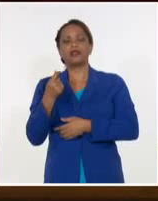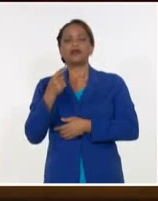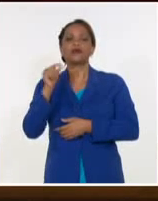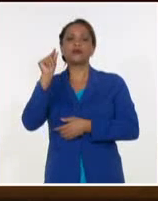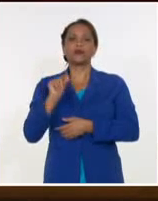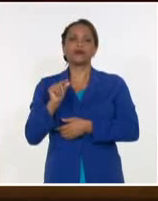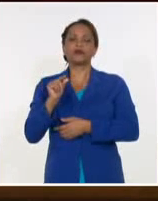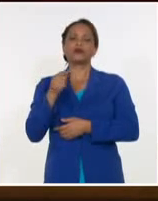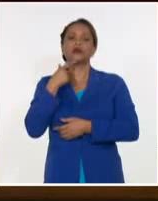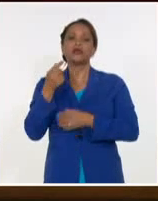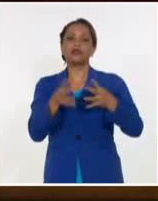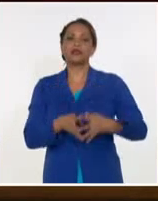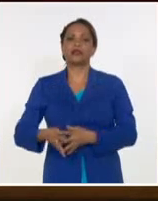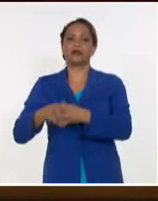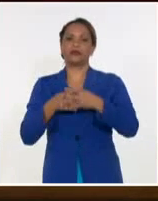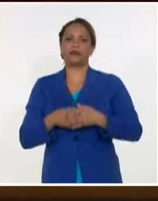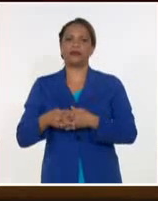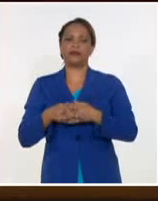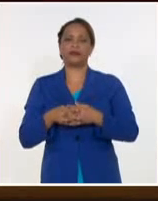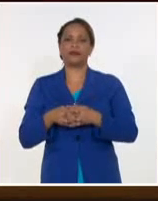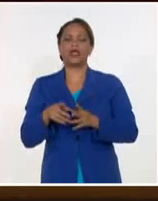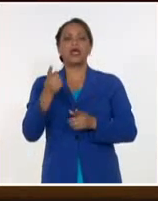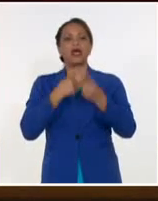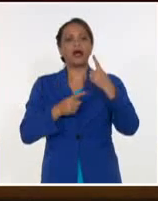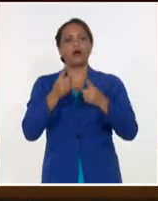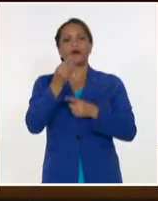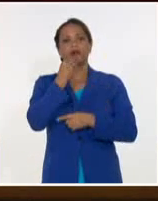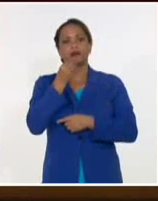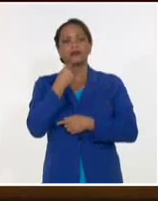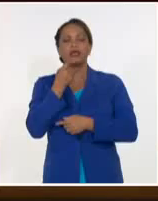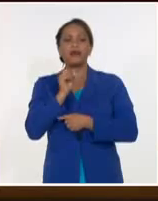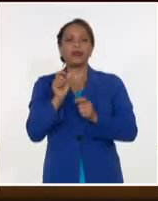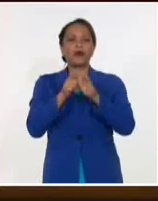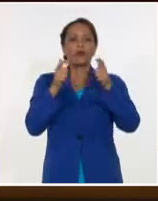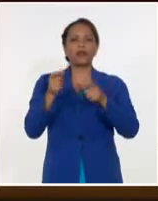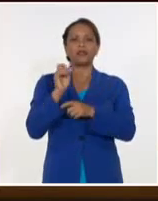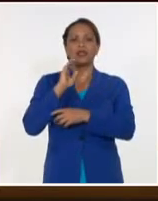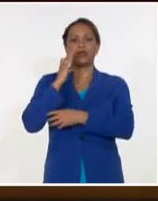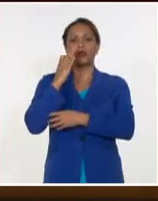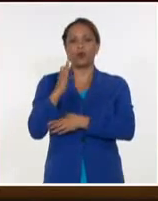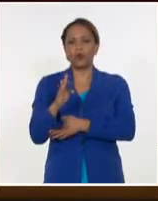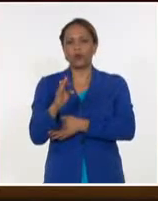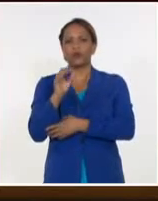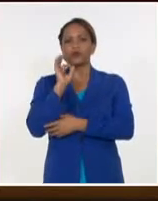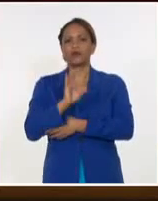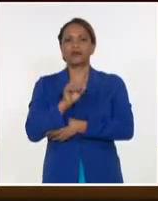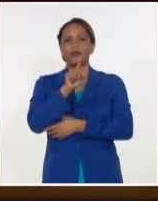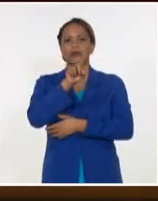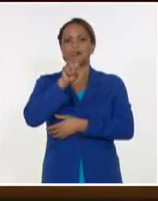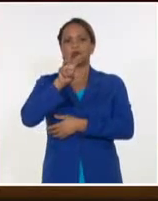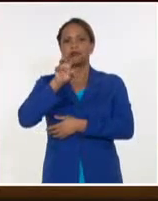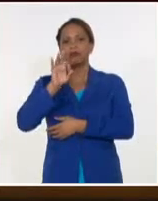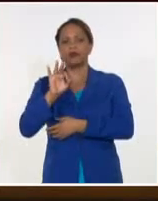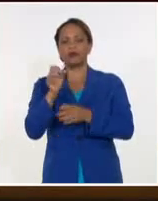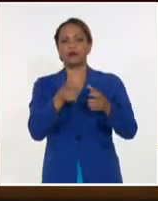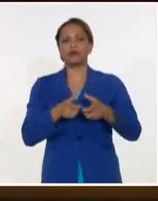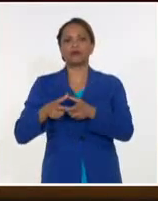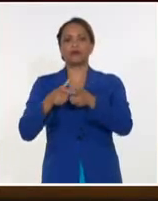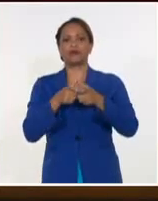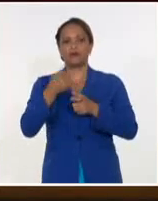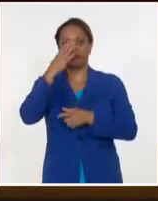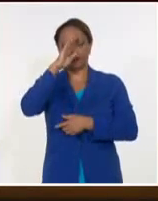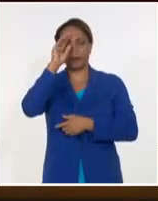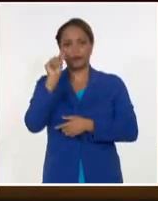contribuyentes. A pesar de la continua alimentación del odio en la actualidad, existen 138 asociaciones de cubanos